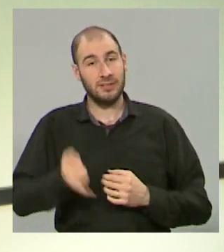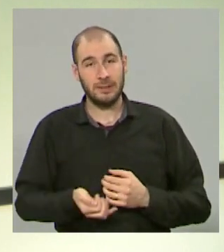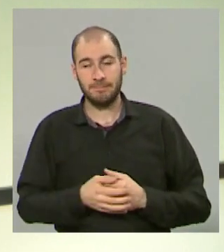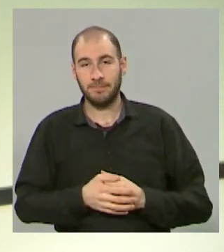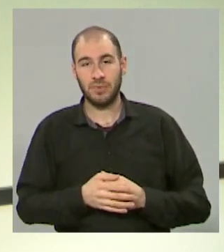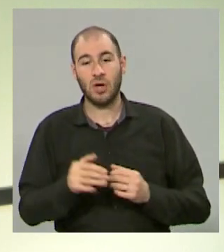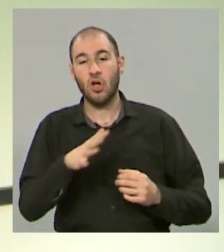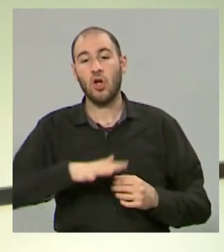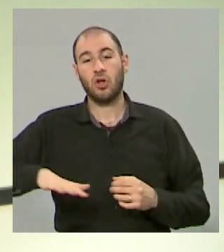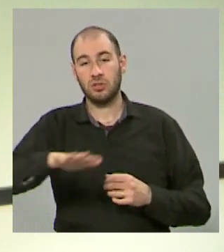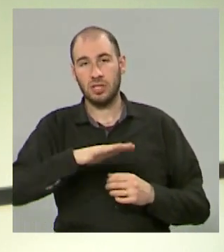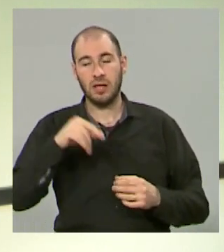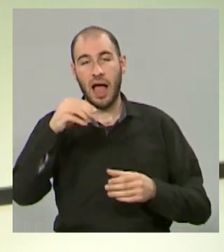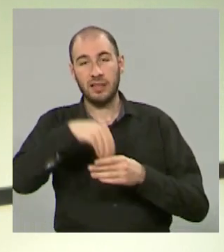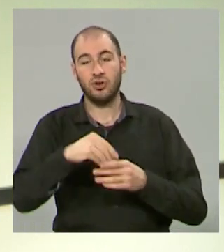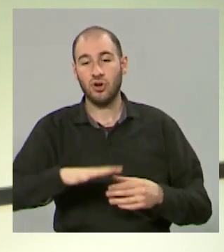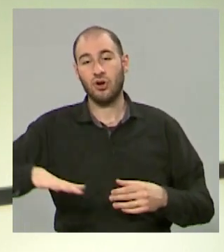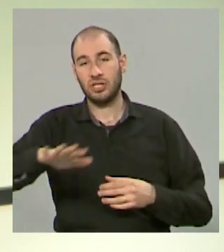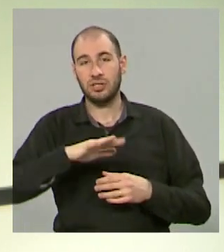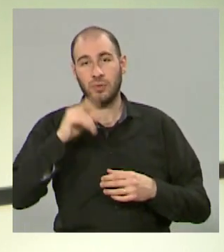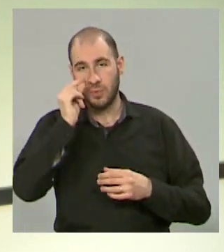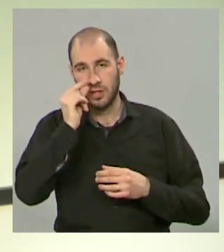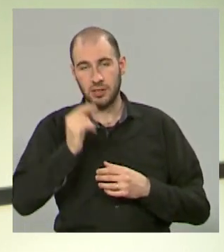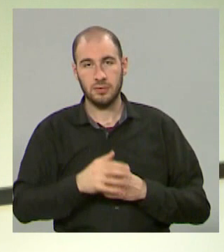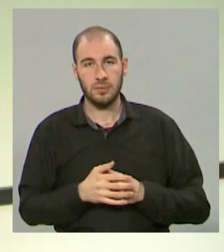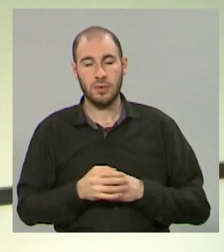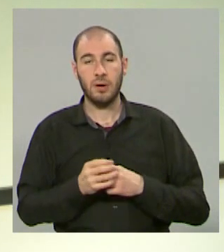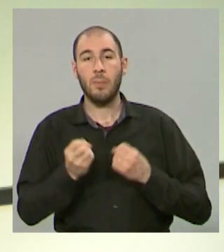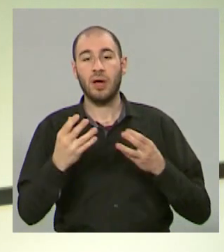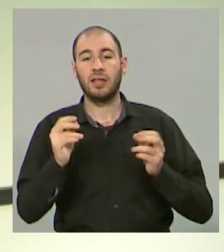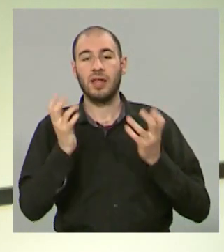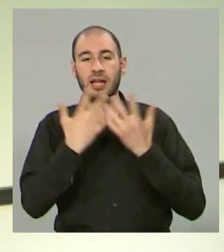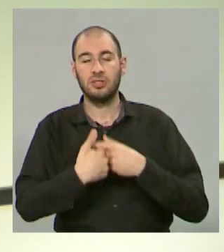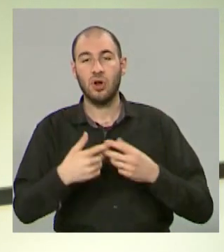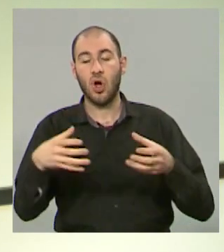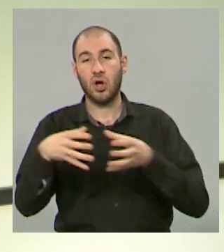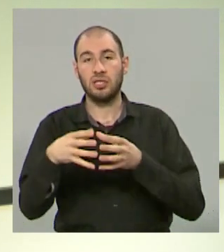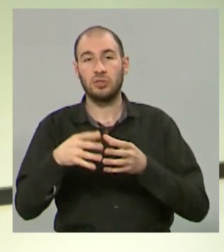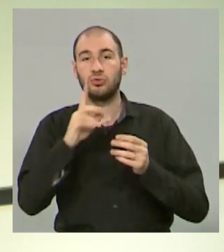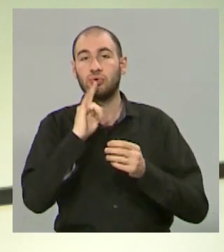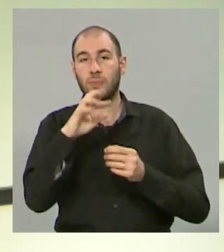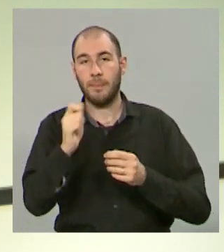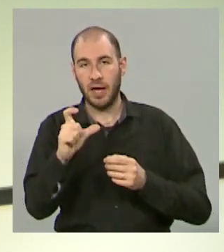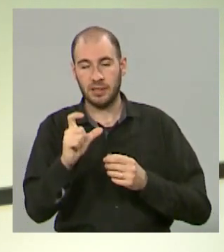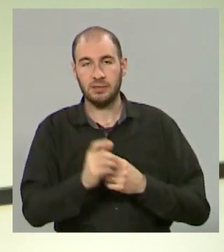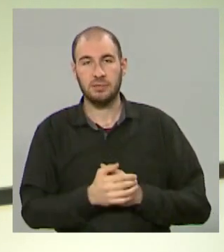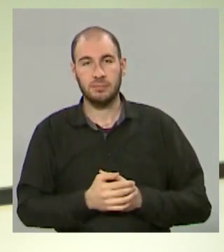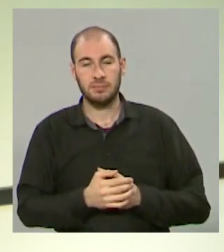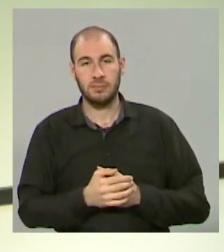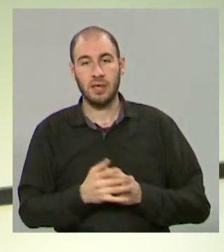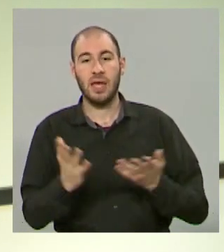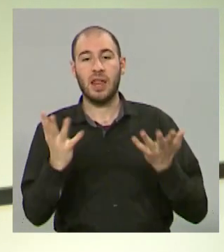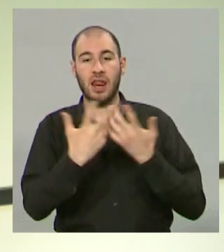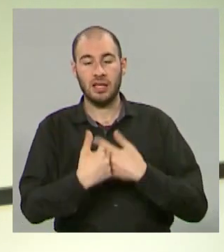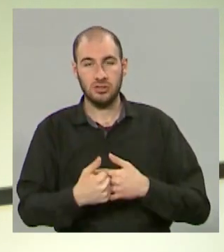el contexto, está inmerso en un contexto político por todo lo que implica la organización Tupac Amaru y su